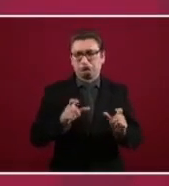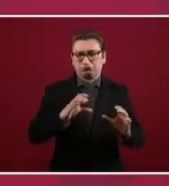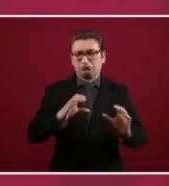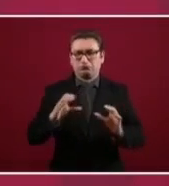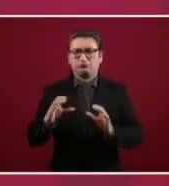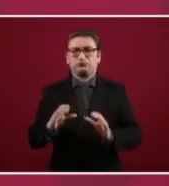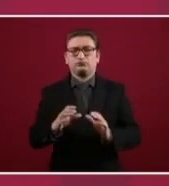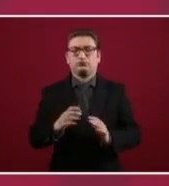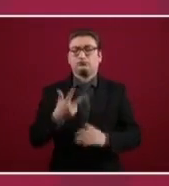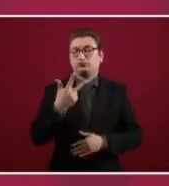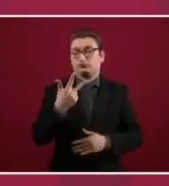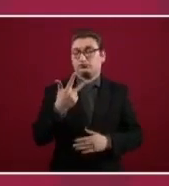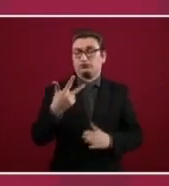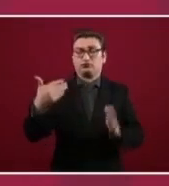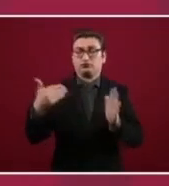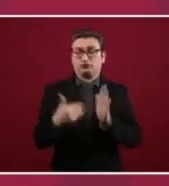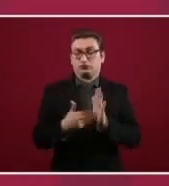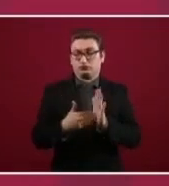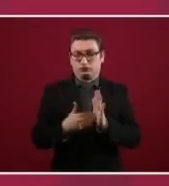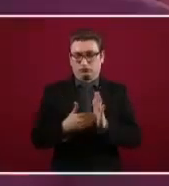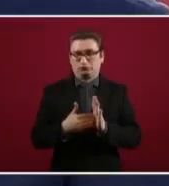ocho mil elementos